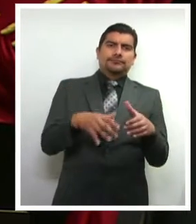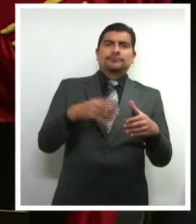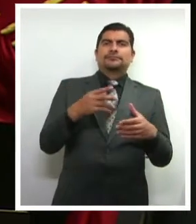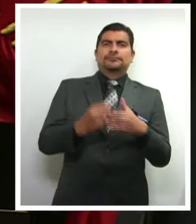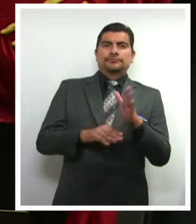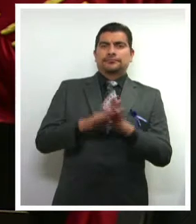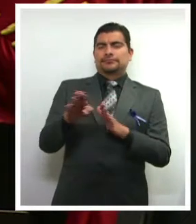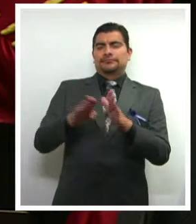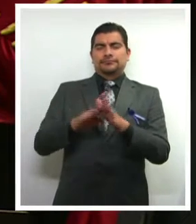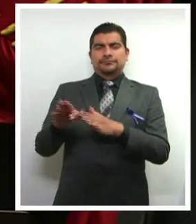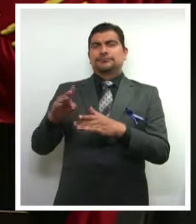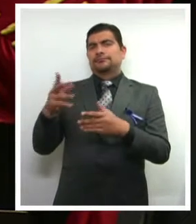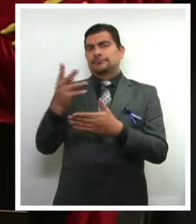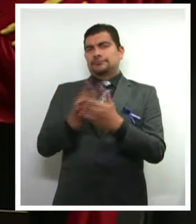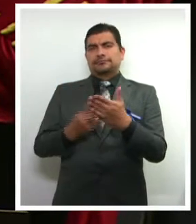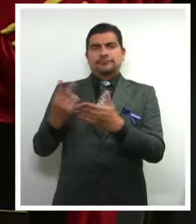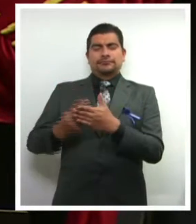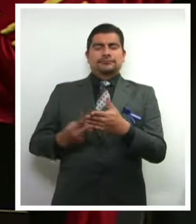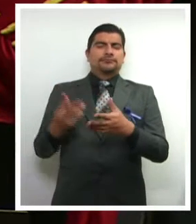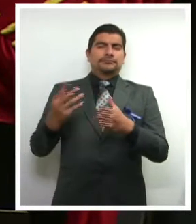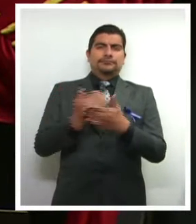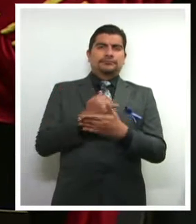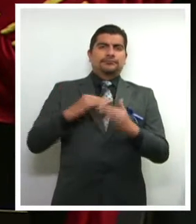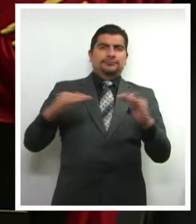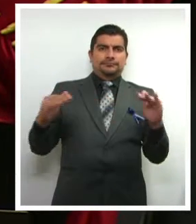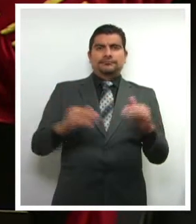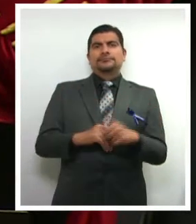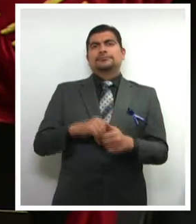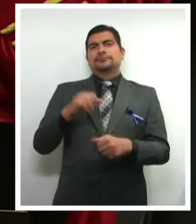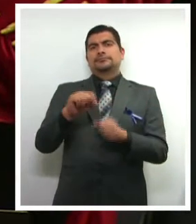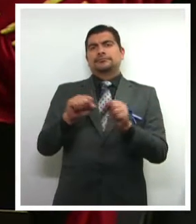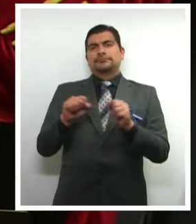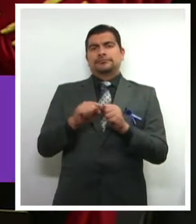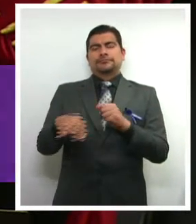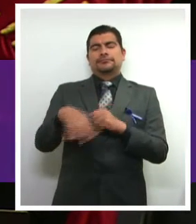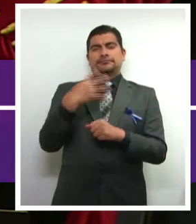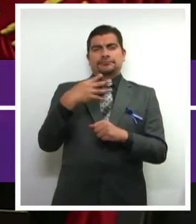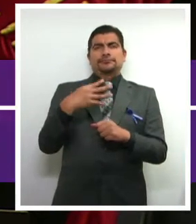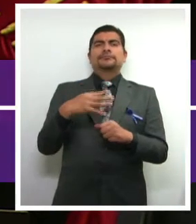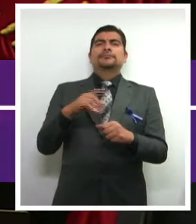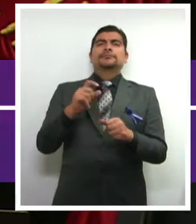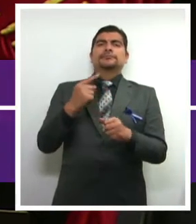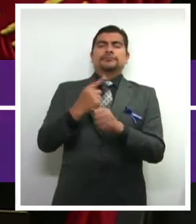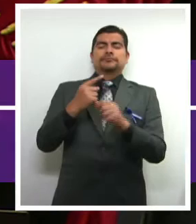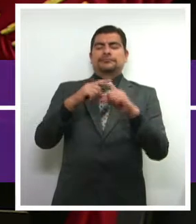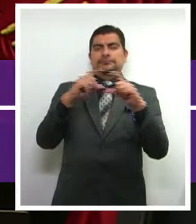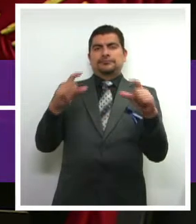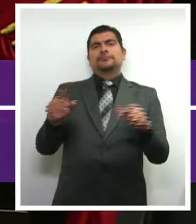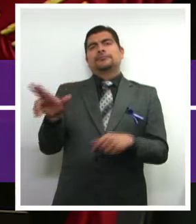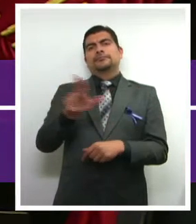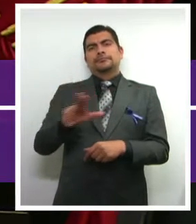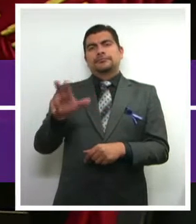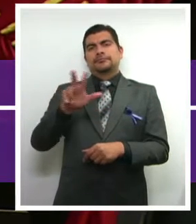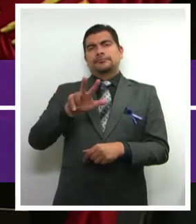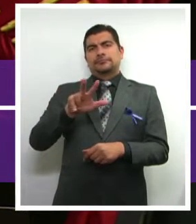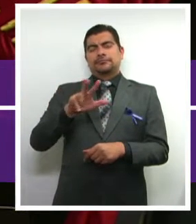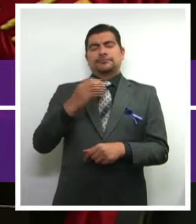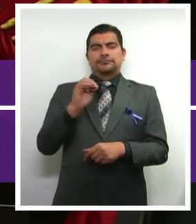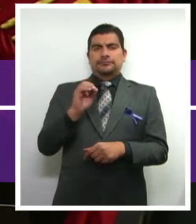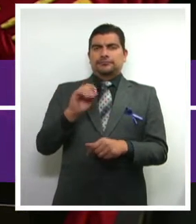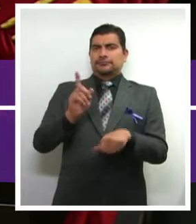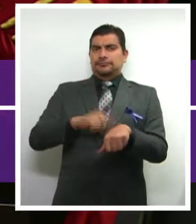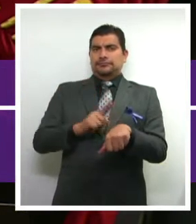Planeación Democrática, Salón 14, primer piso. Martes 18 de octubre, 10